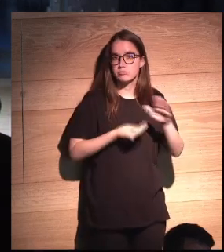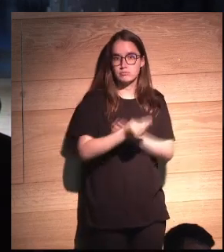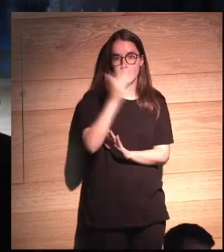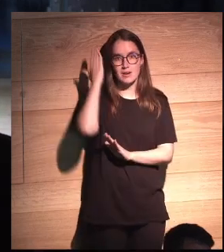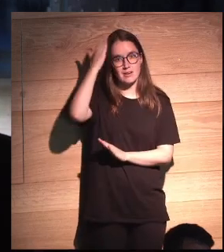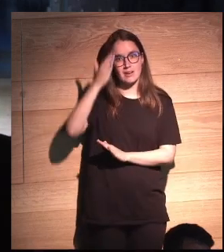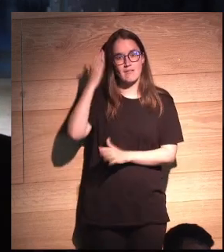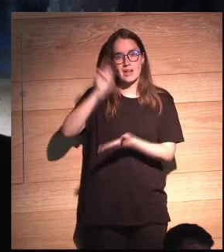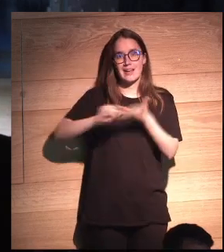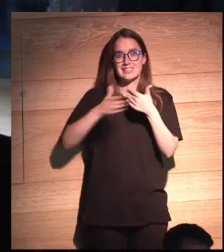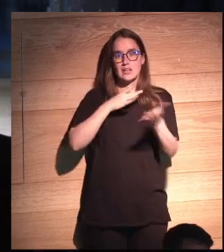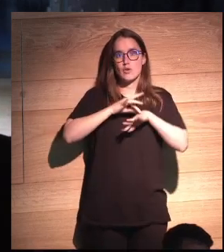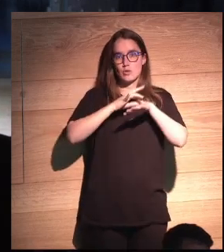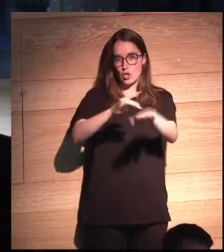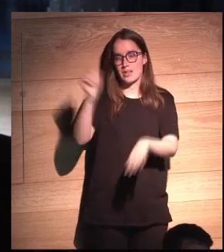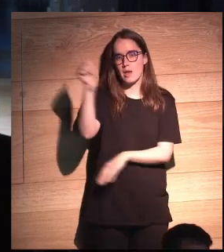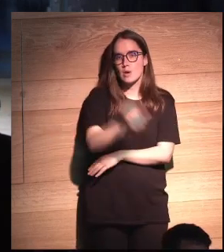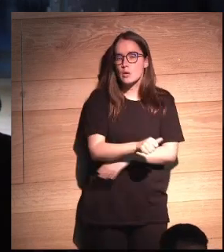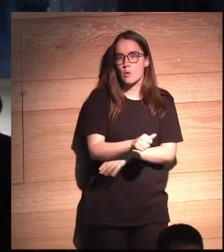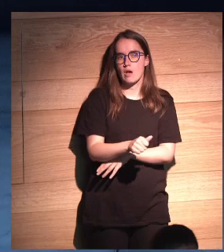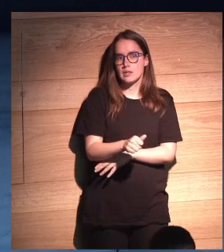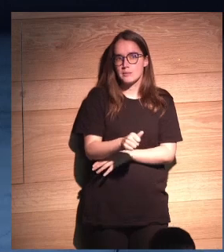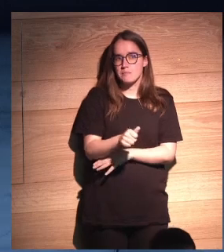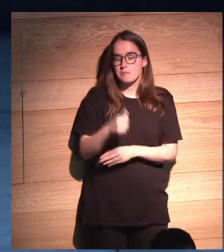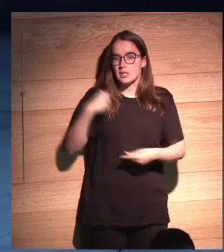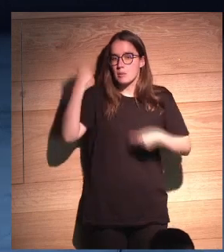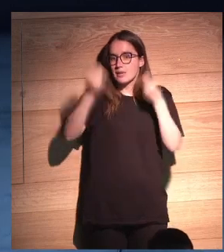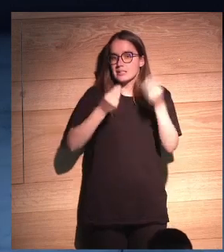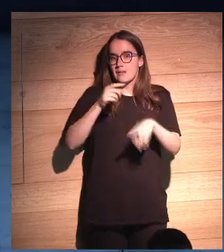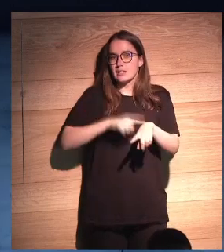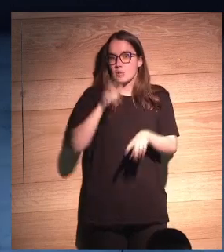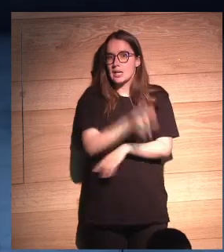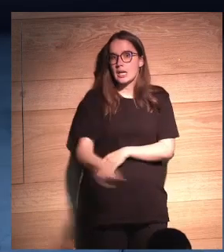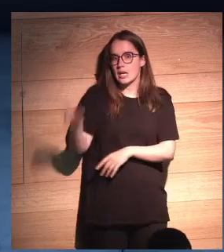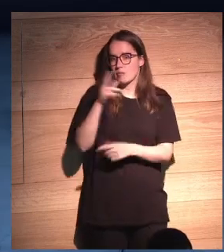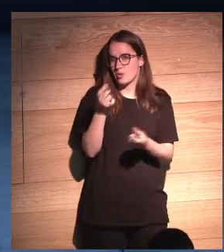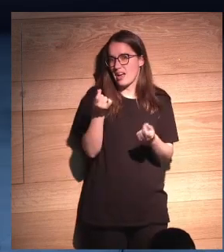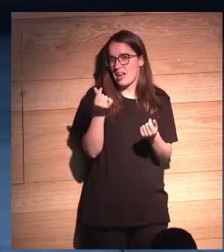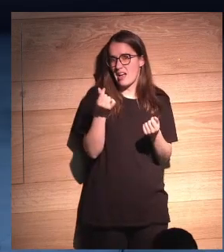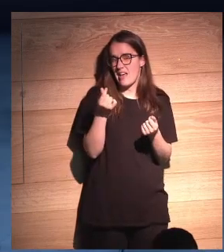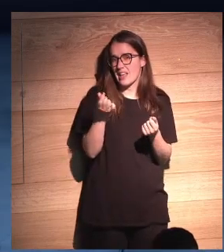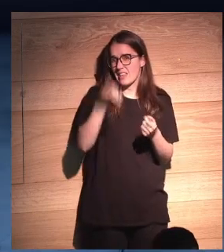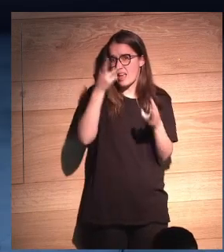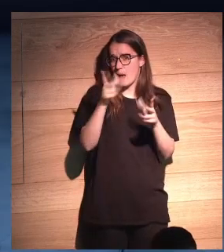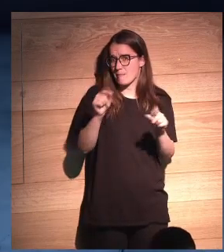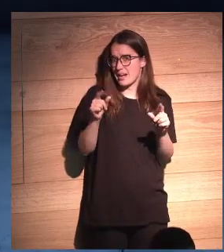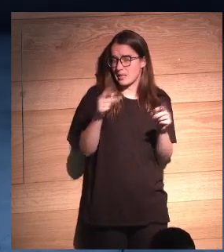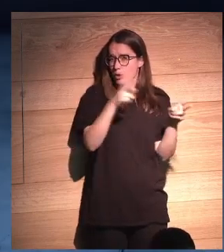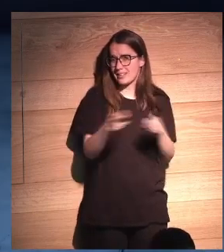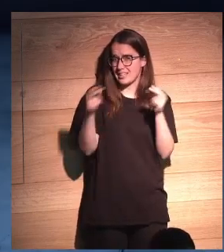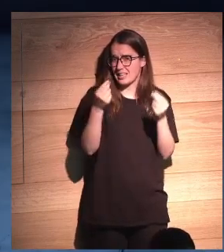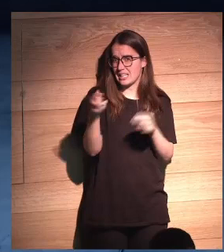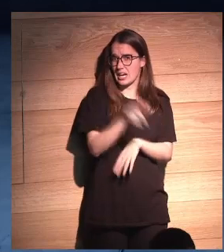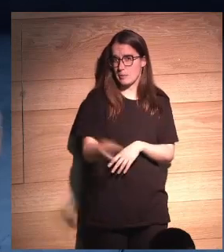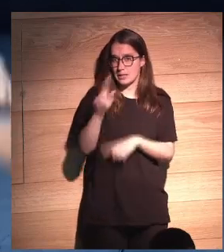Navarra, escribí un guión de esta película, pensaba que los bucles temporales era una idea muy barata porque se repetían muchas escenas muchas veces,